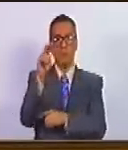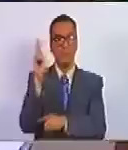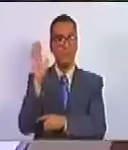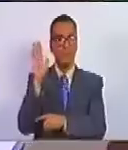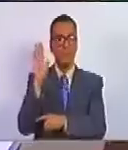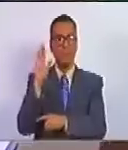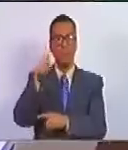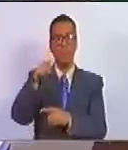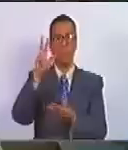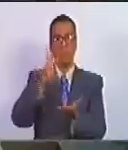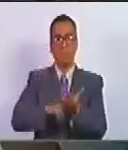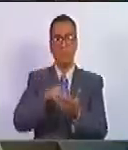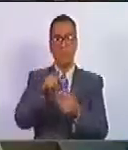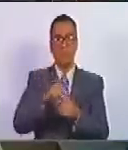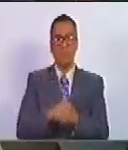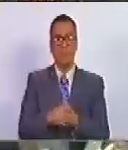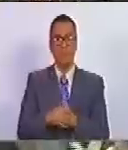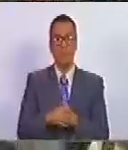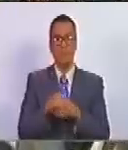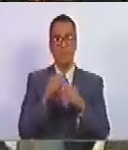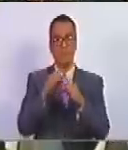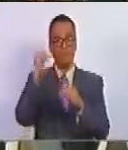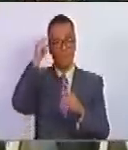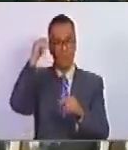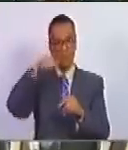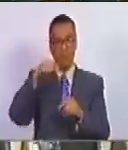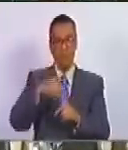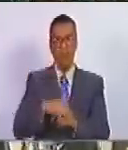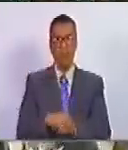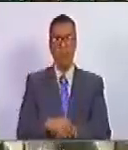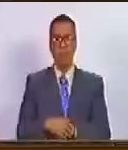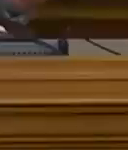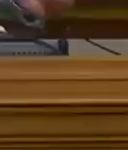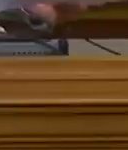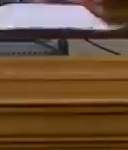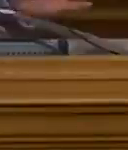costumbre. Queda aprobado el orden del día de